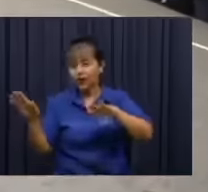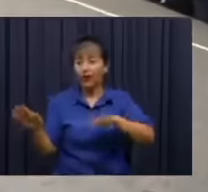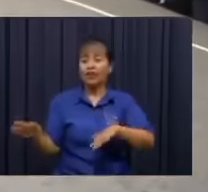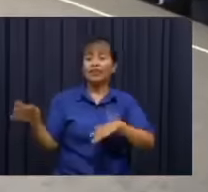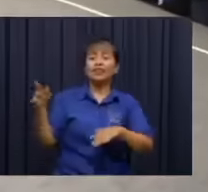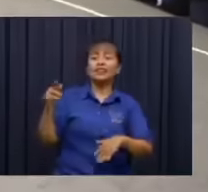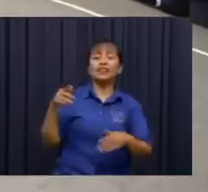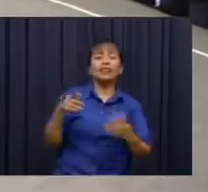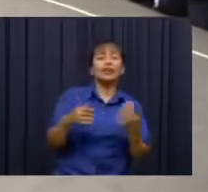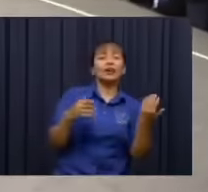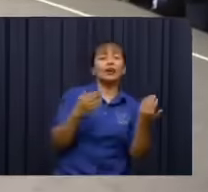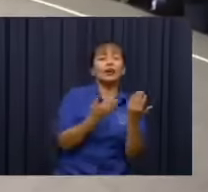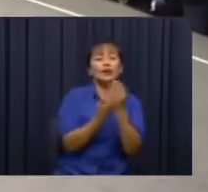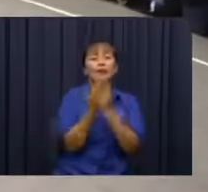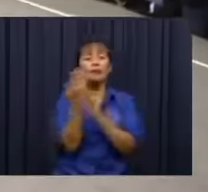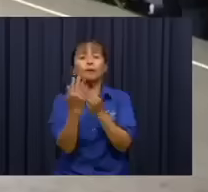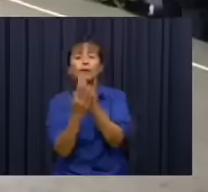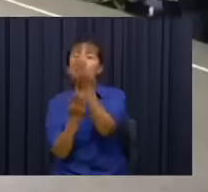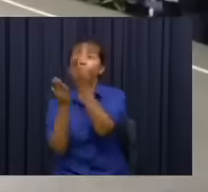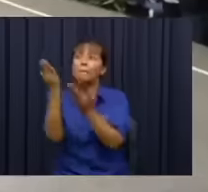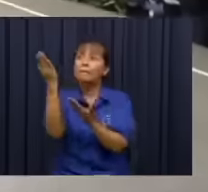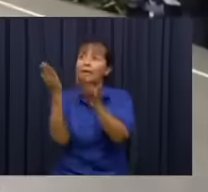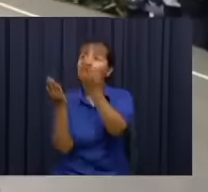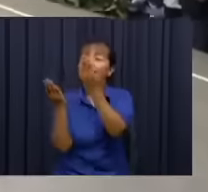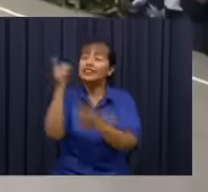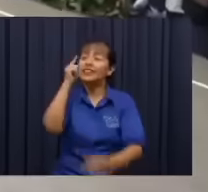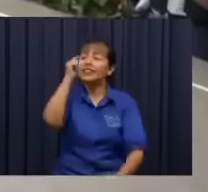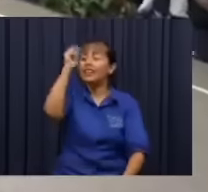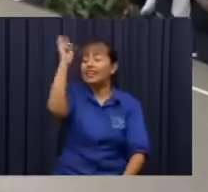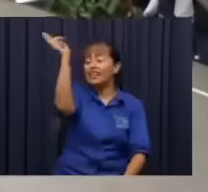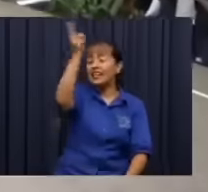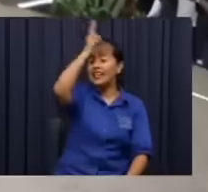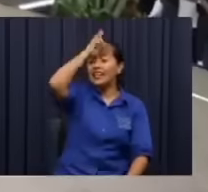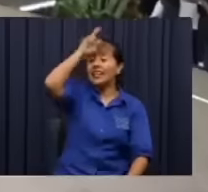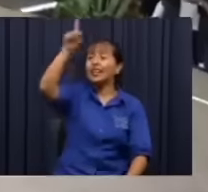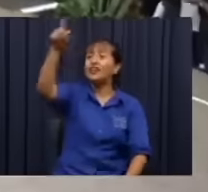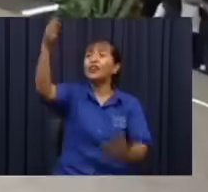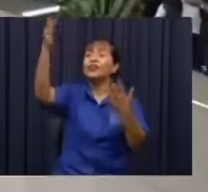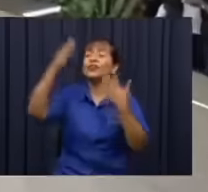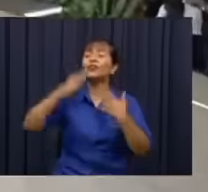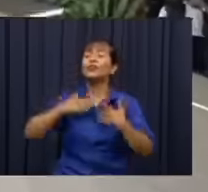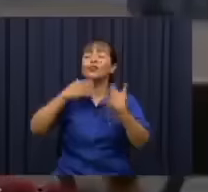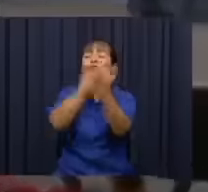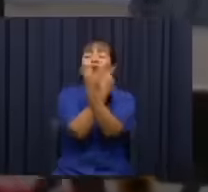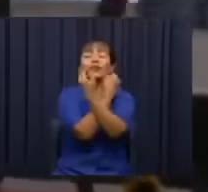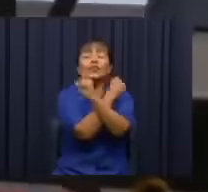adoración para servir al Rey que me ha salvado.